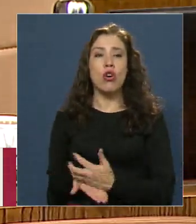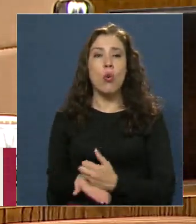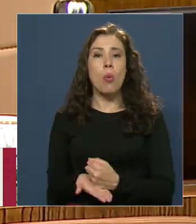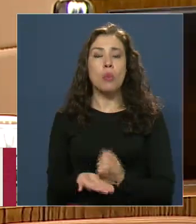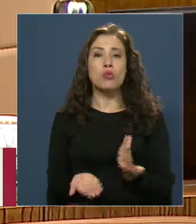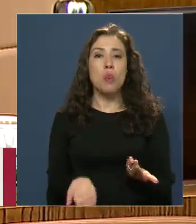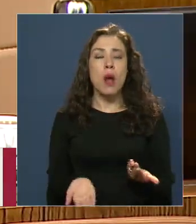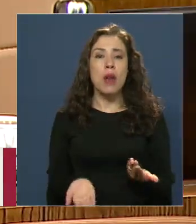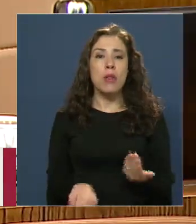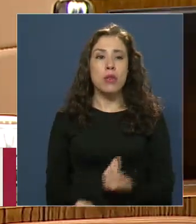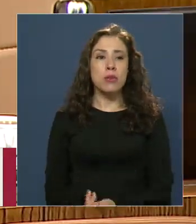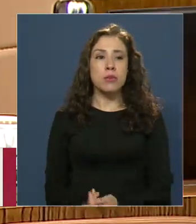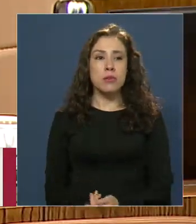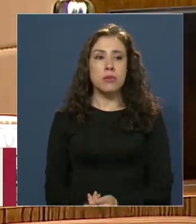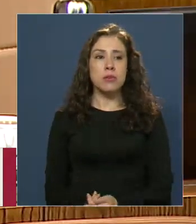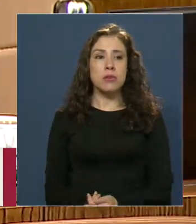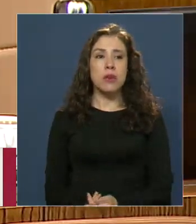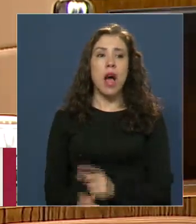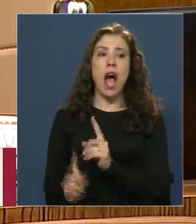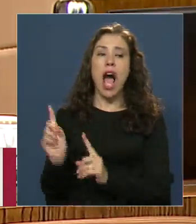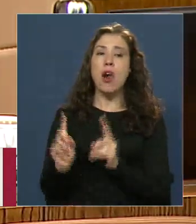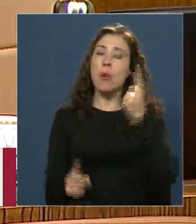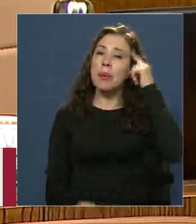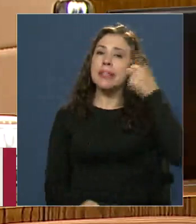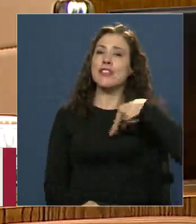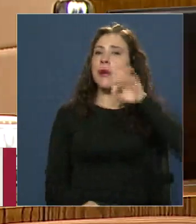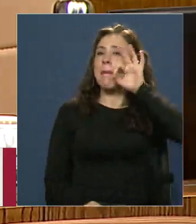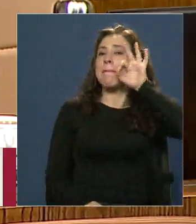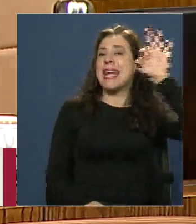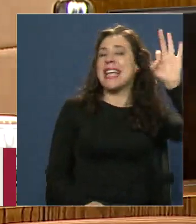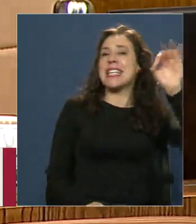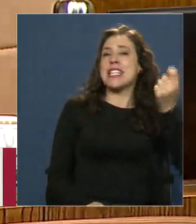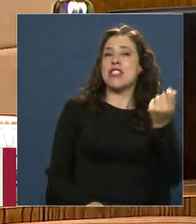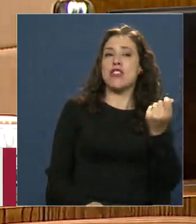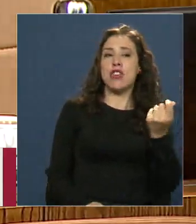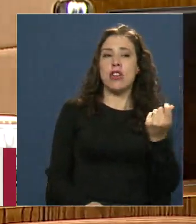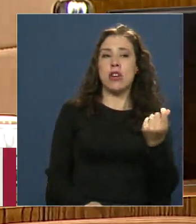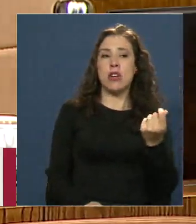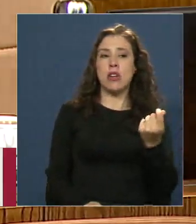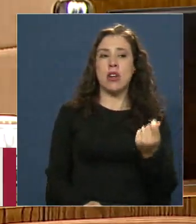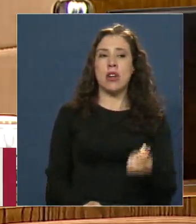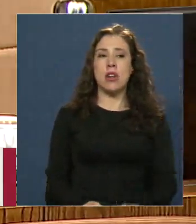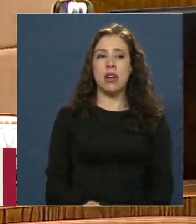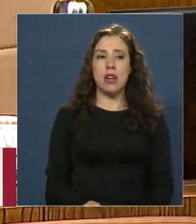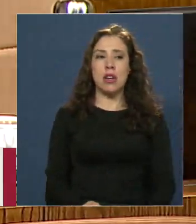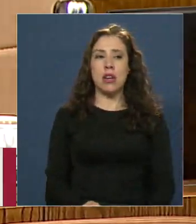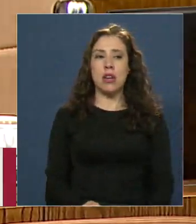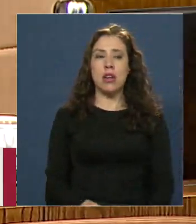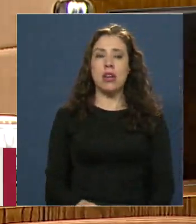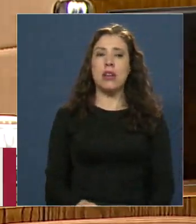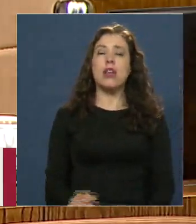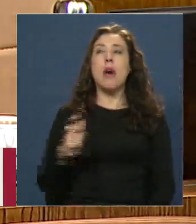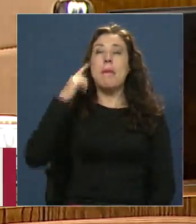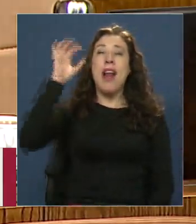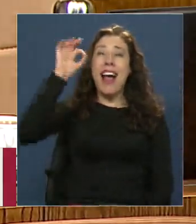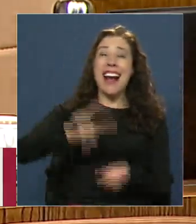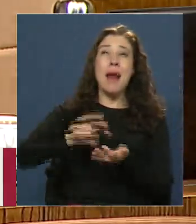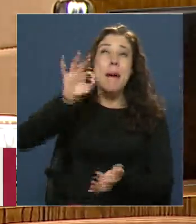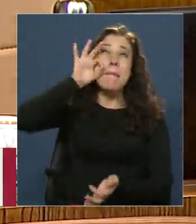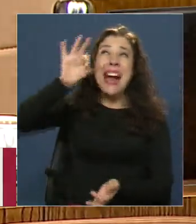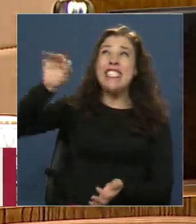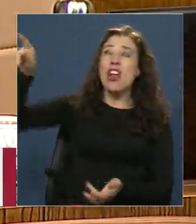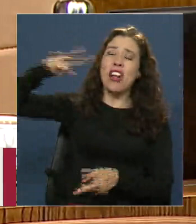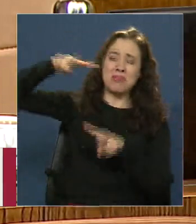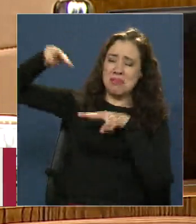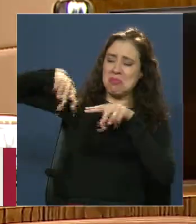dieta. Para algunos somos millonarios. Respecto a los verdaderamente millonarios, somos casi